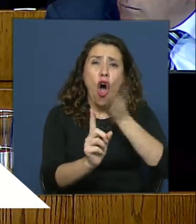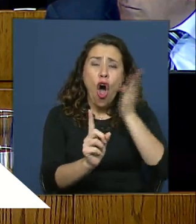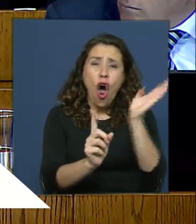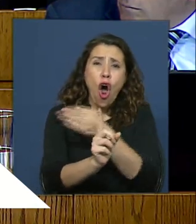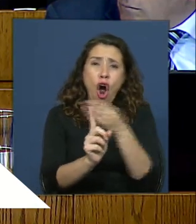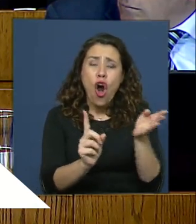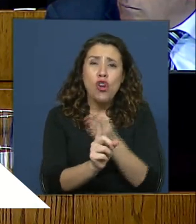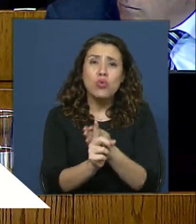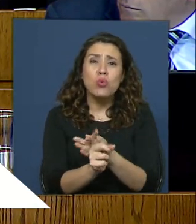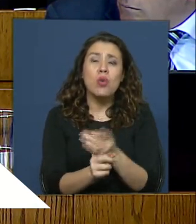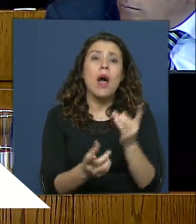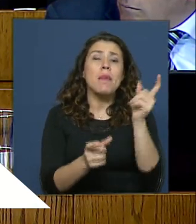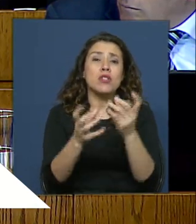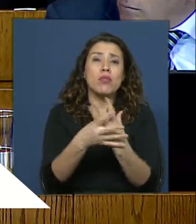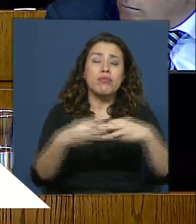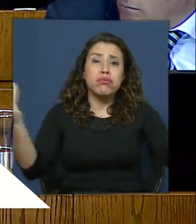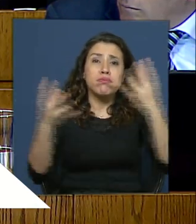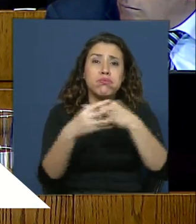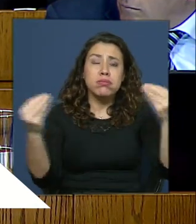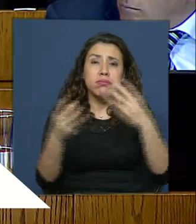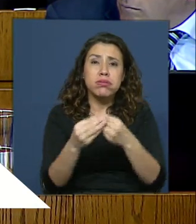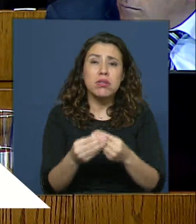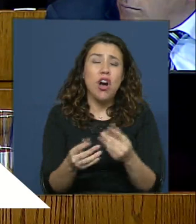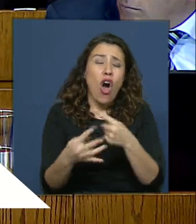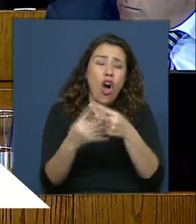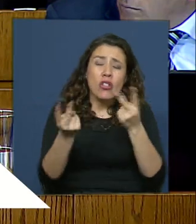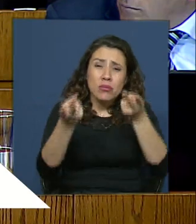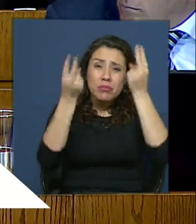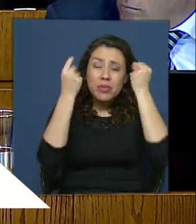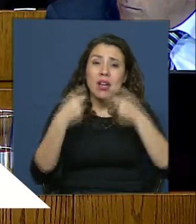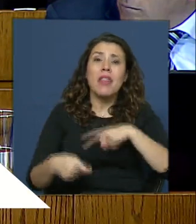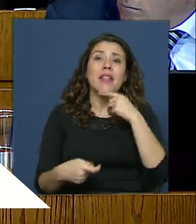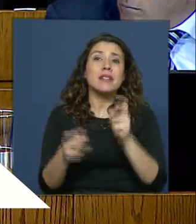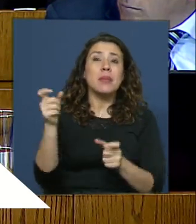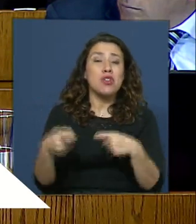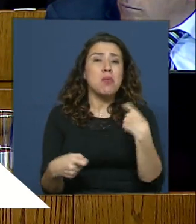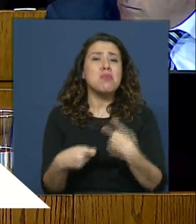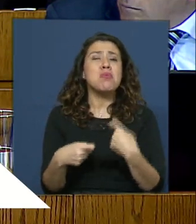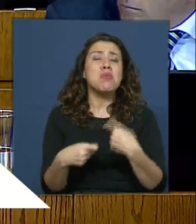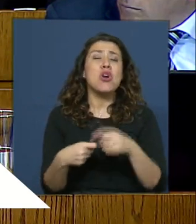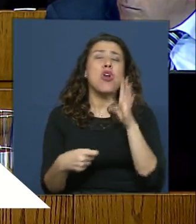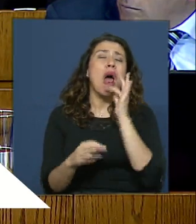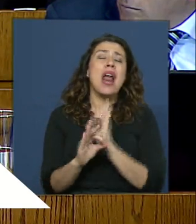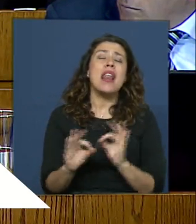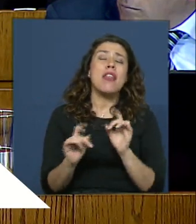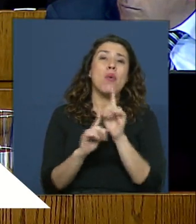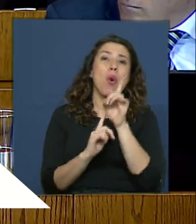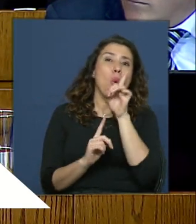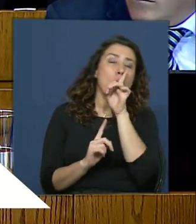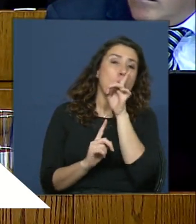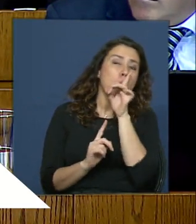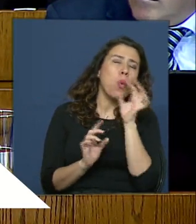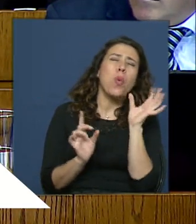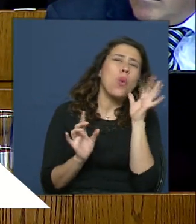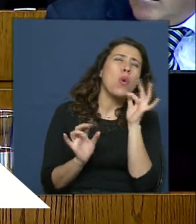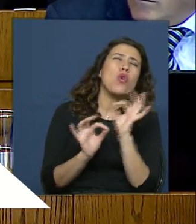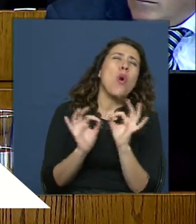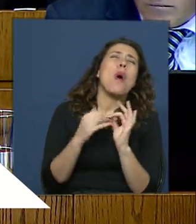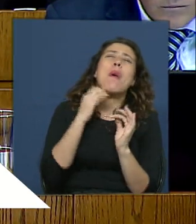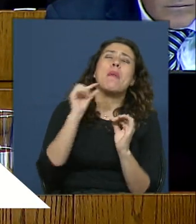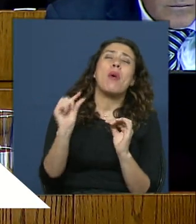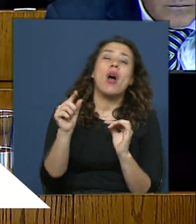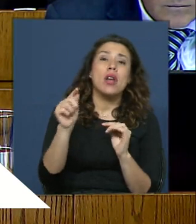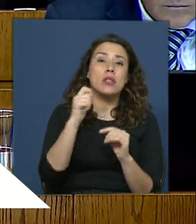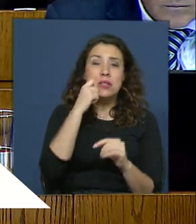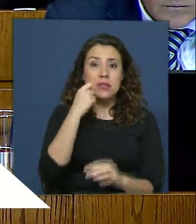derechos fundamentales de otras también. El negacionismo como forma de ocultar y minimizar los hechos va